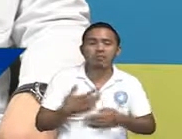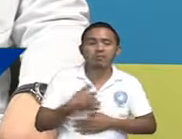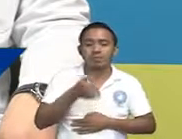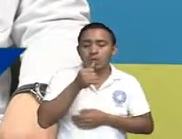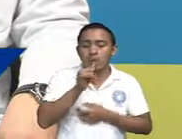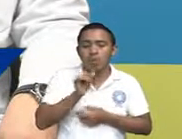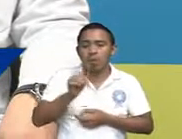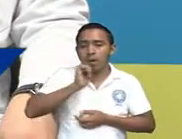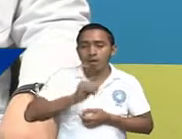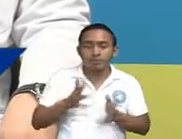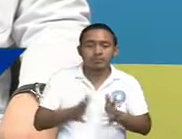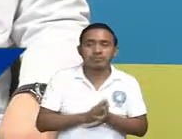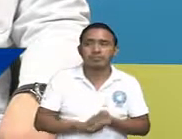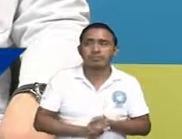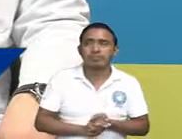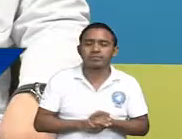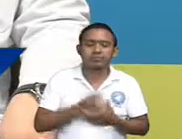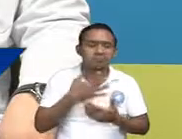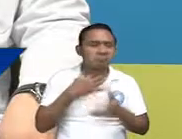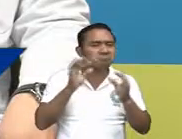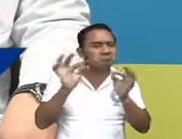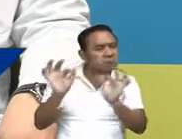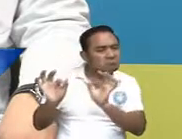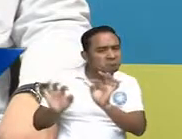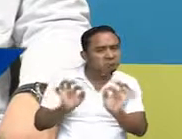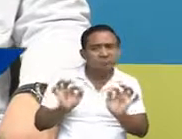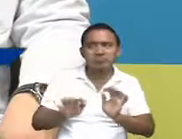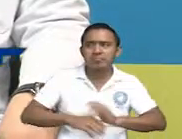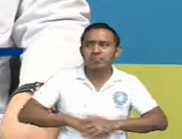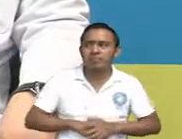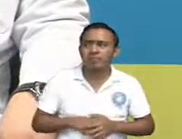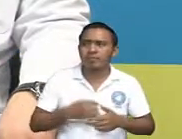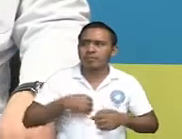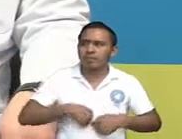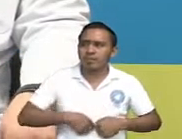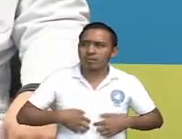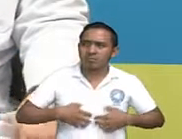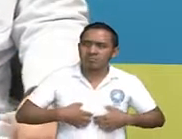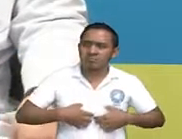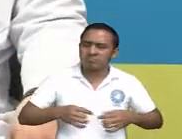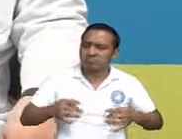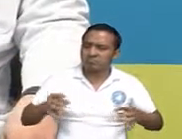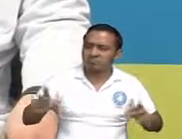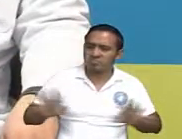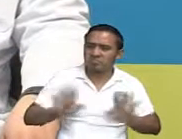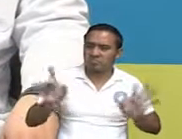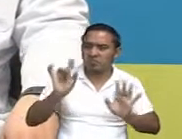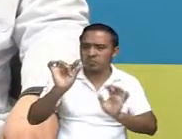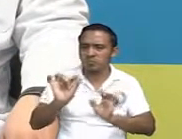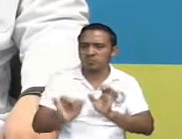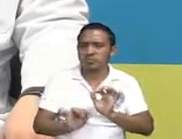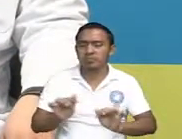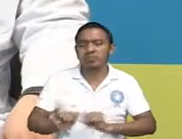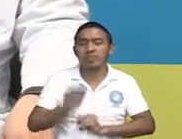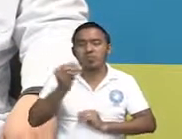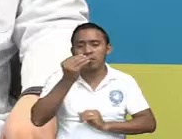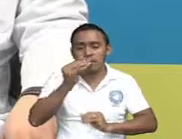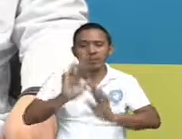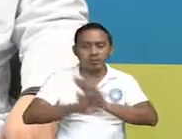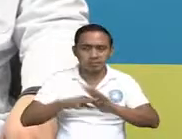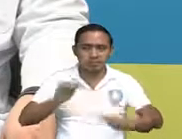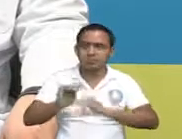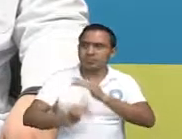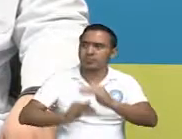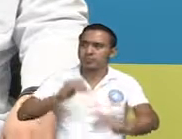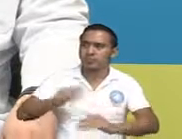regular. Pocas molestias generalmente, un poco de dolor en el pecho, pero no es mucho tiempo lo que da, pero después el paciente puede seguir